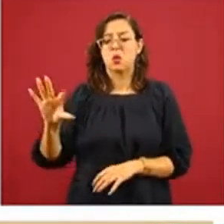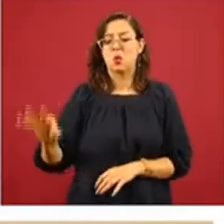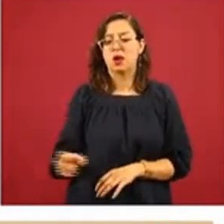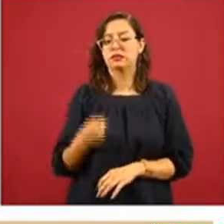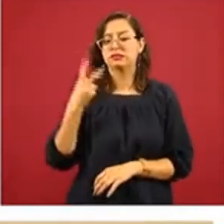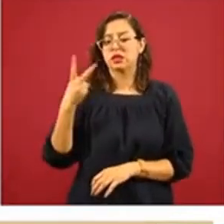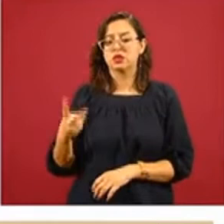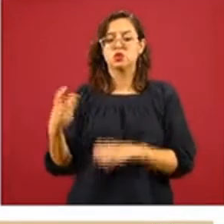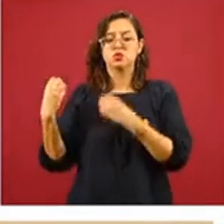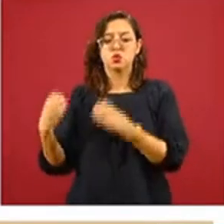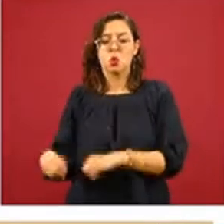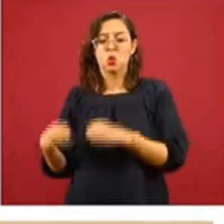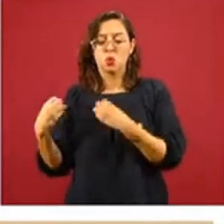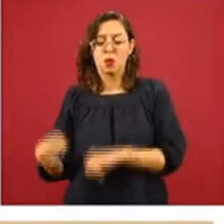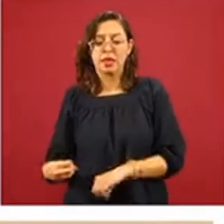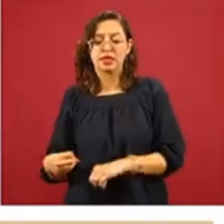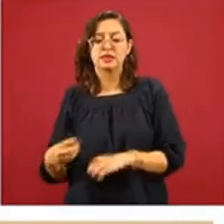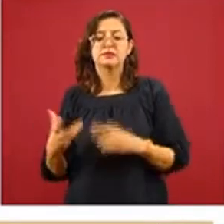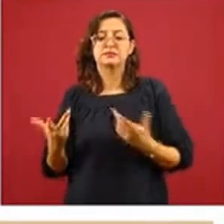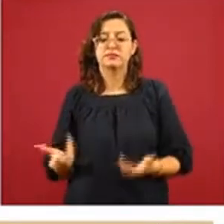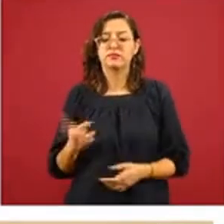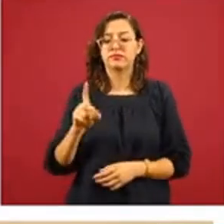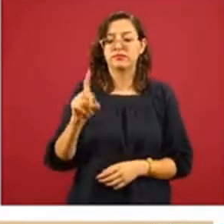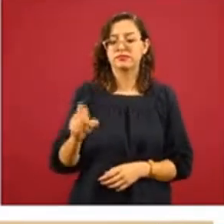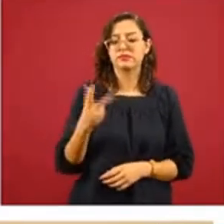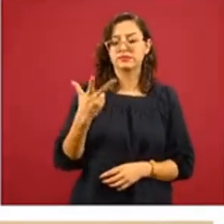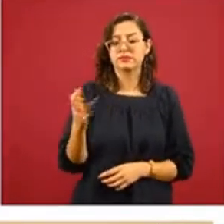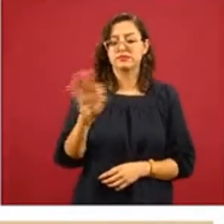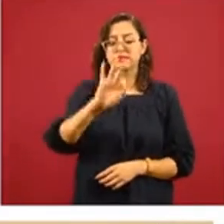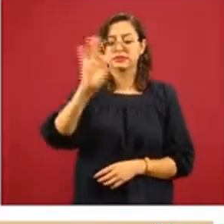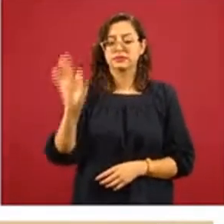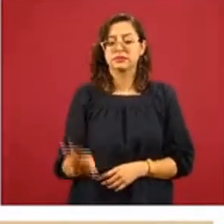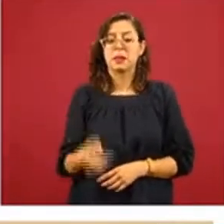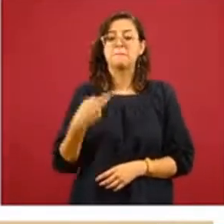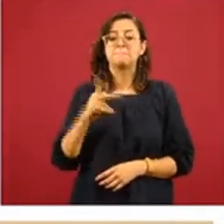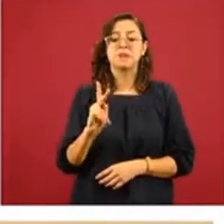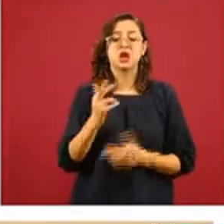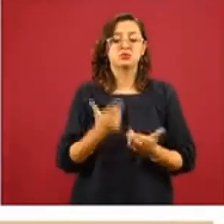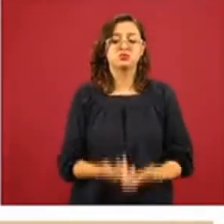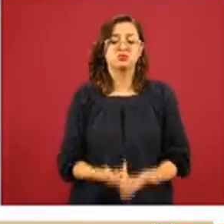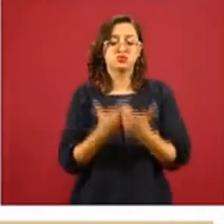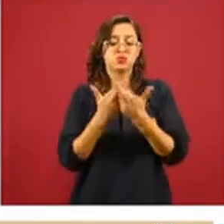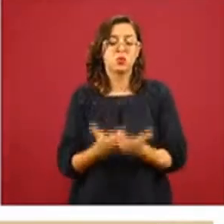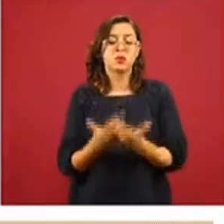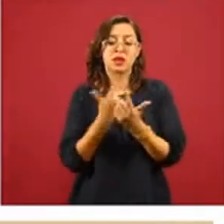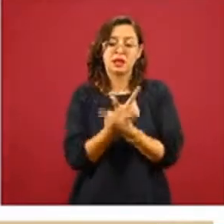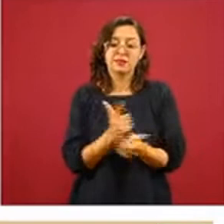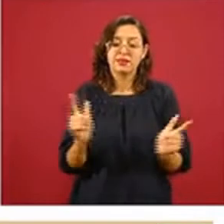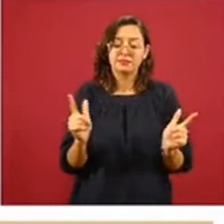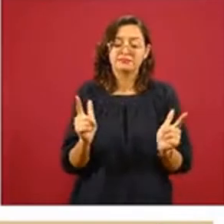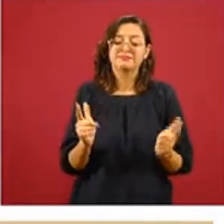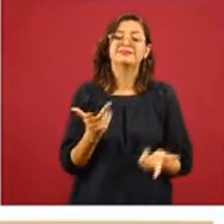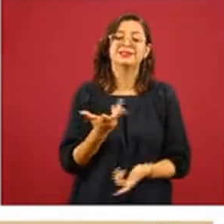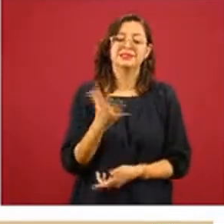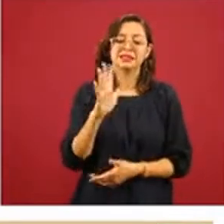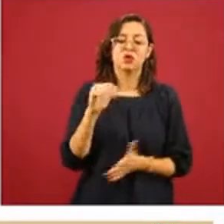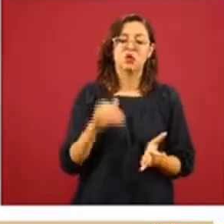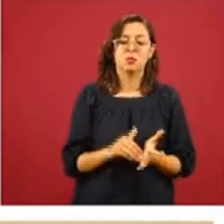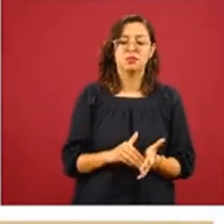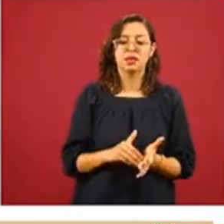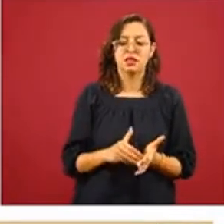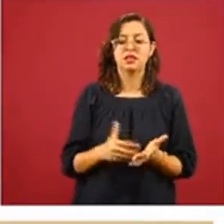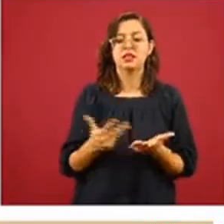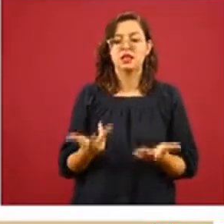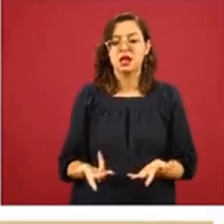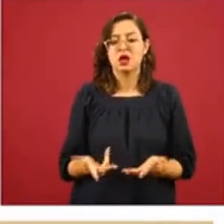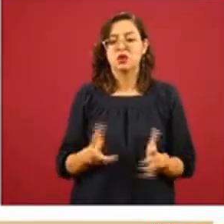3.642 ocupadas, lo que genera una ocupación del 38%. Lo bueno es que hay más camas disponibles tanto de un